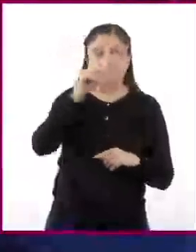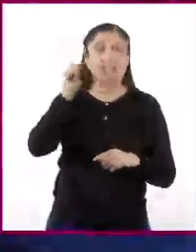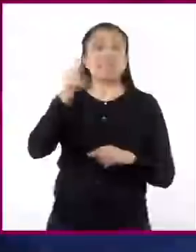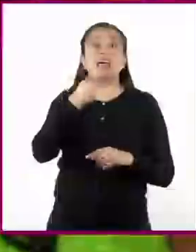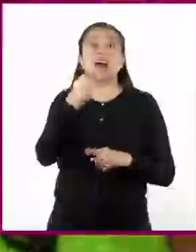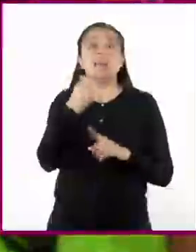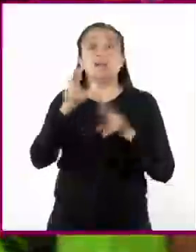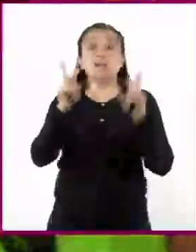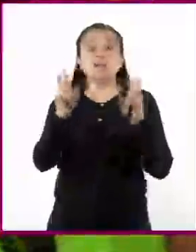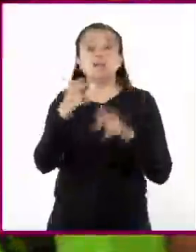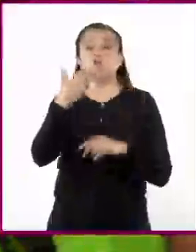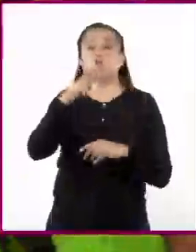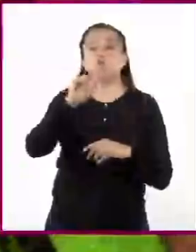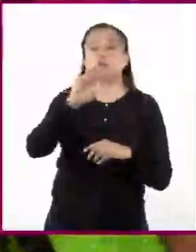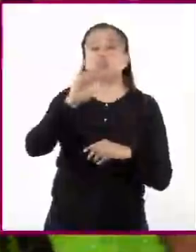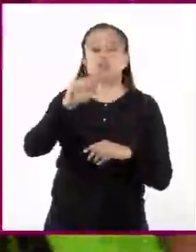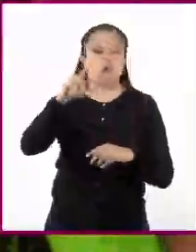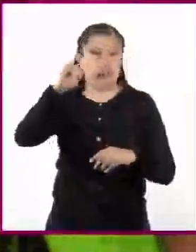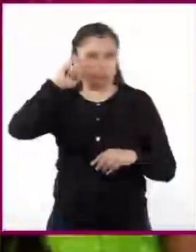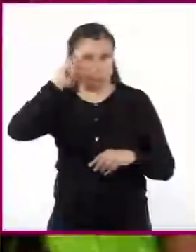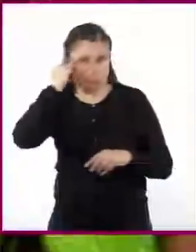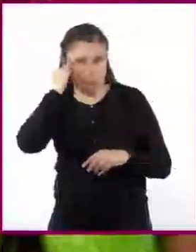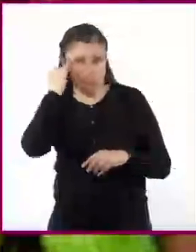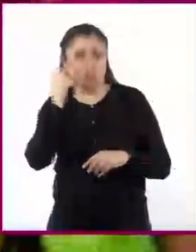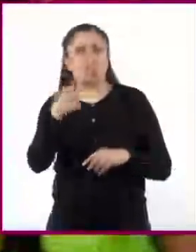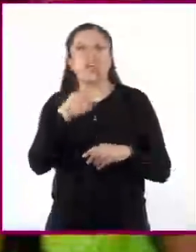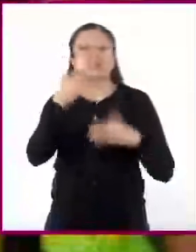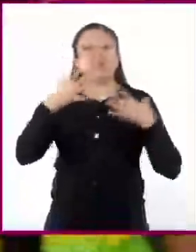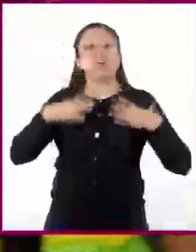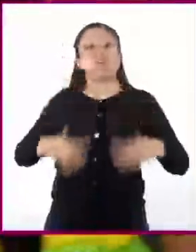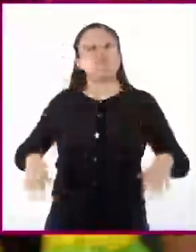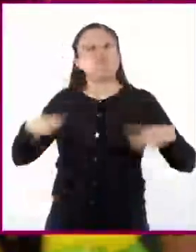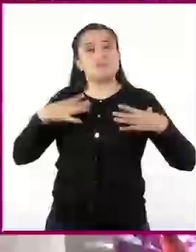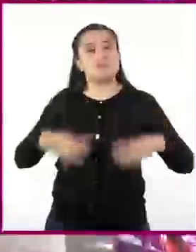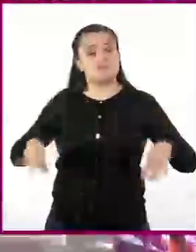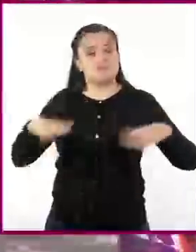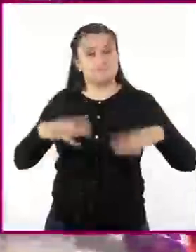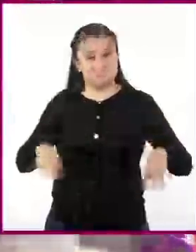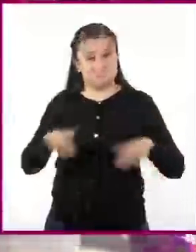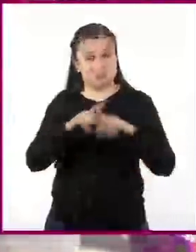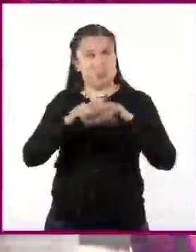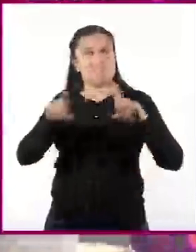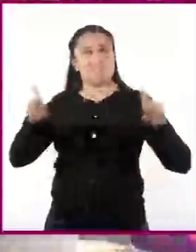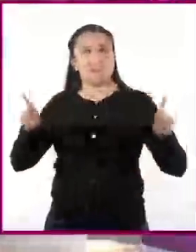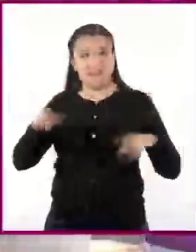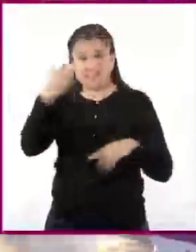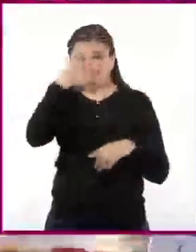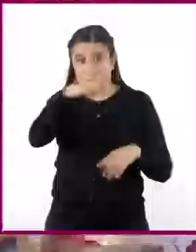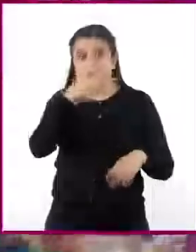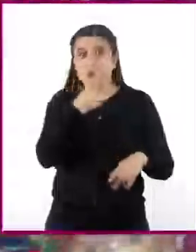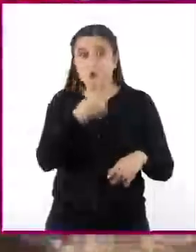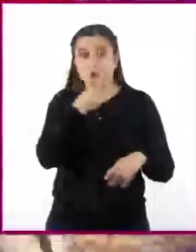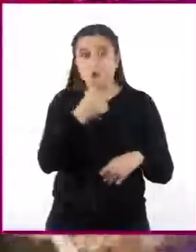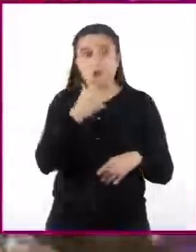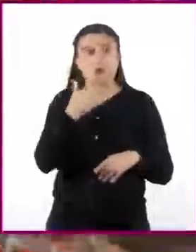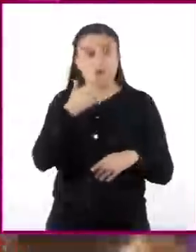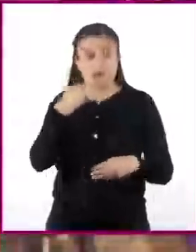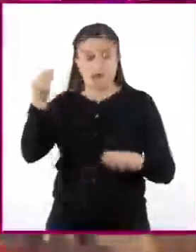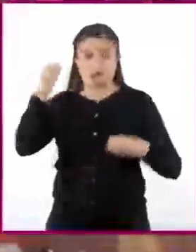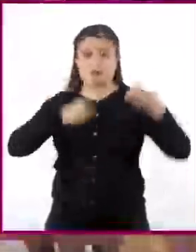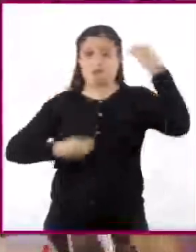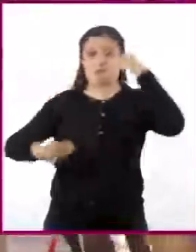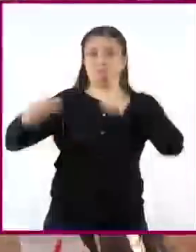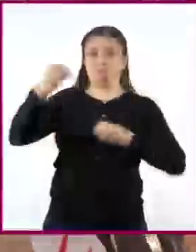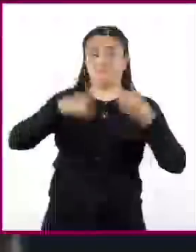huichol. Este grupo étnico resalta por su vestimenta. ¿Sabías que los hombres usan la ropa más adornada que